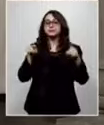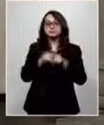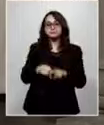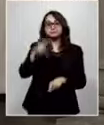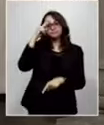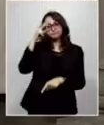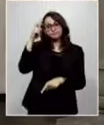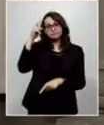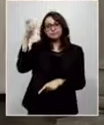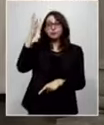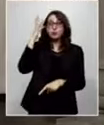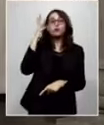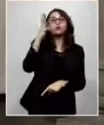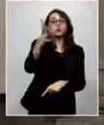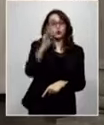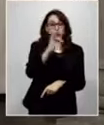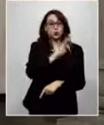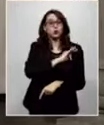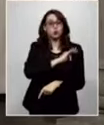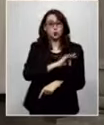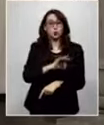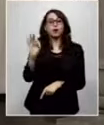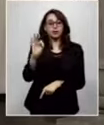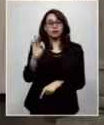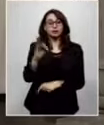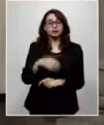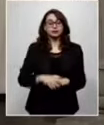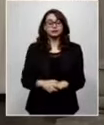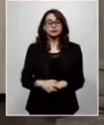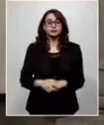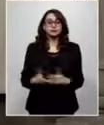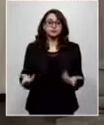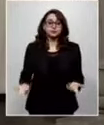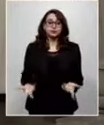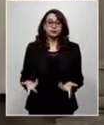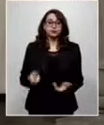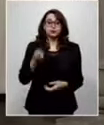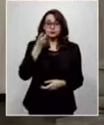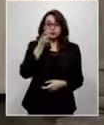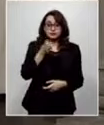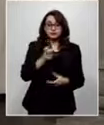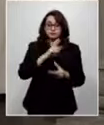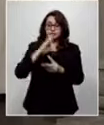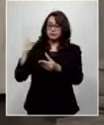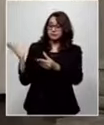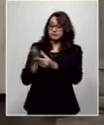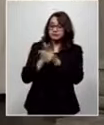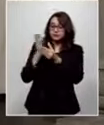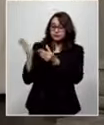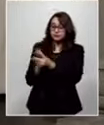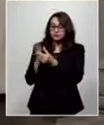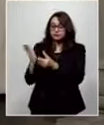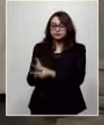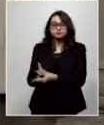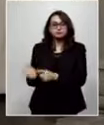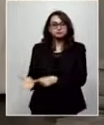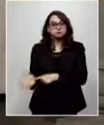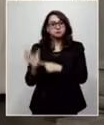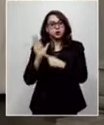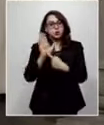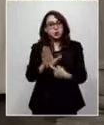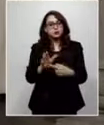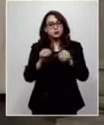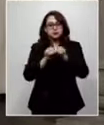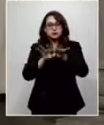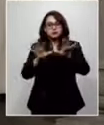ser. Y este esfuerzo que verán ustedes en ese expediente nos repite una y otra